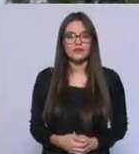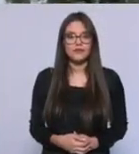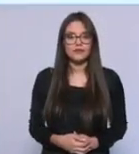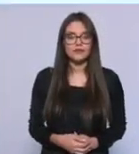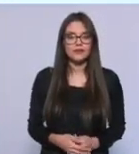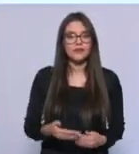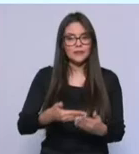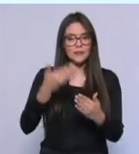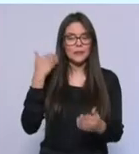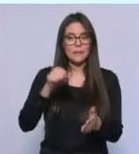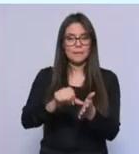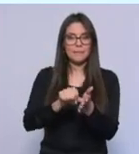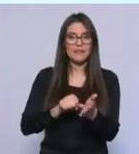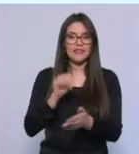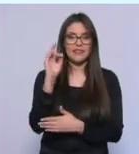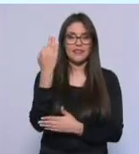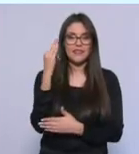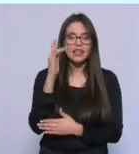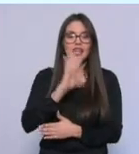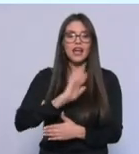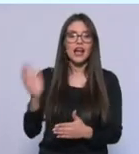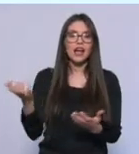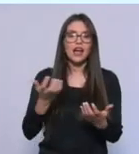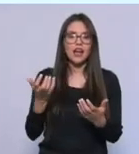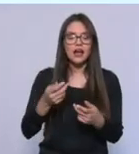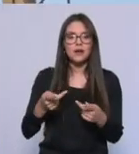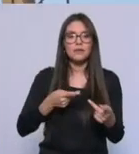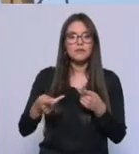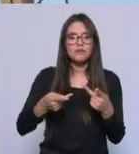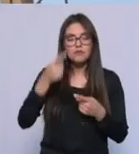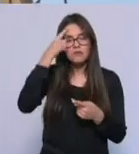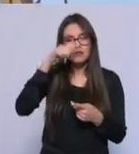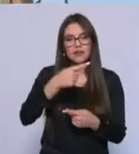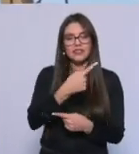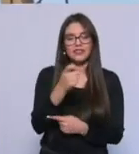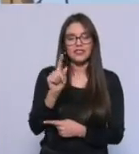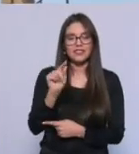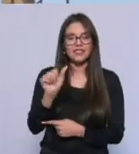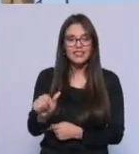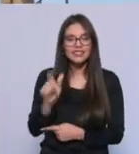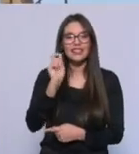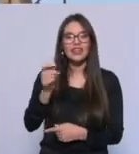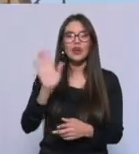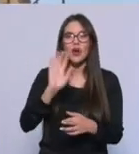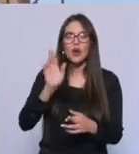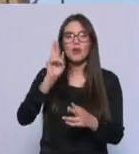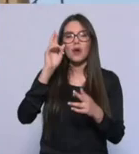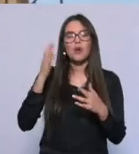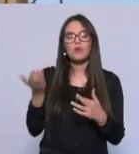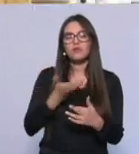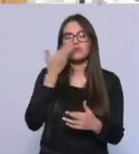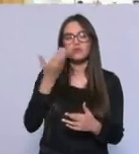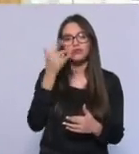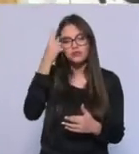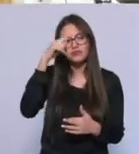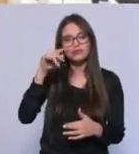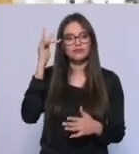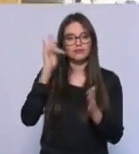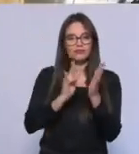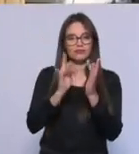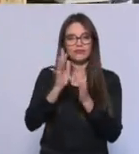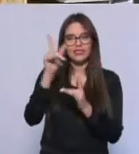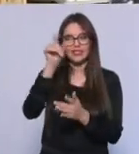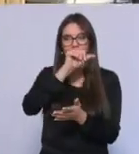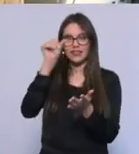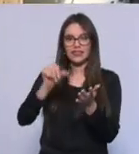Desde el mes de febrero iniciaron los preparativos para la 176 representación de la Pasión de Cristo en el Cerro de la